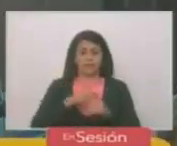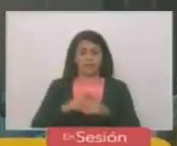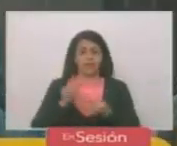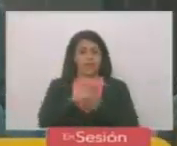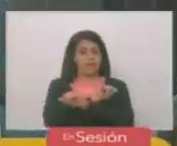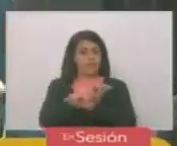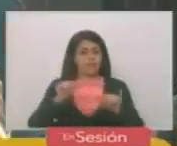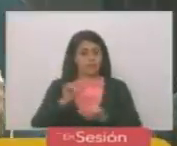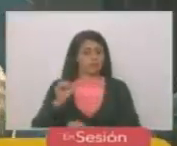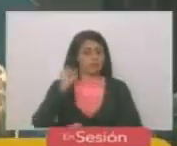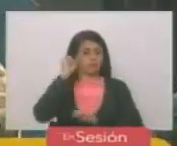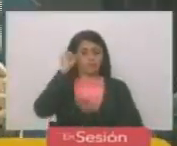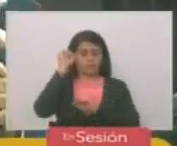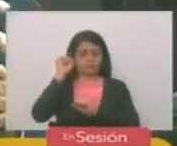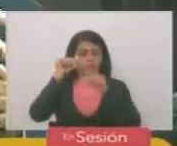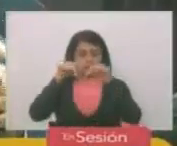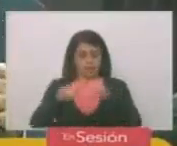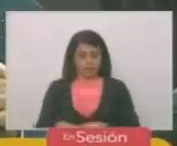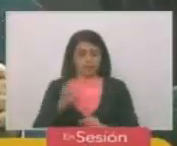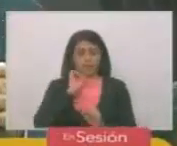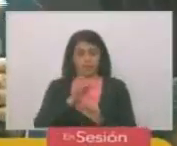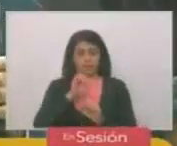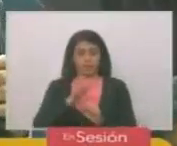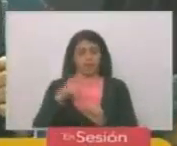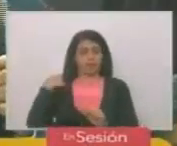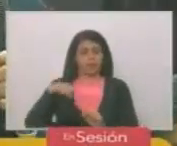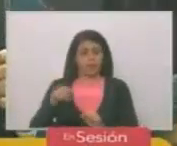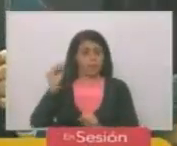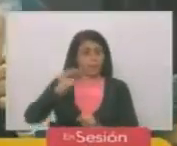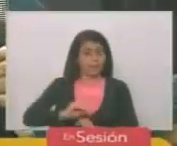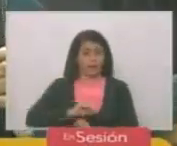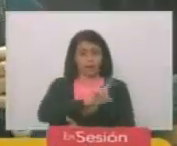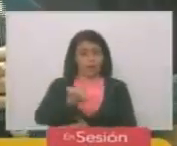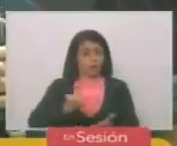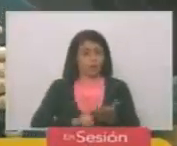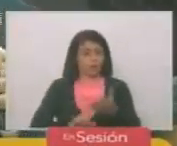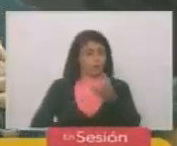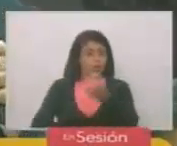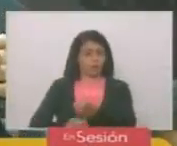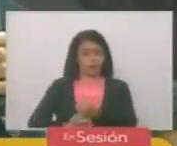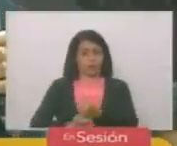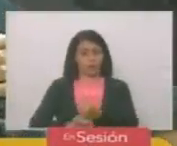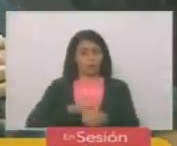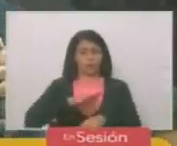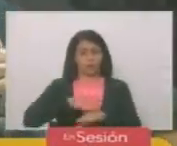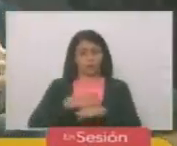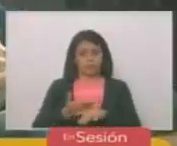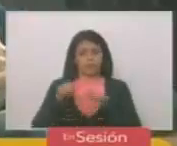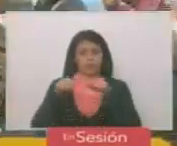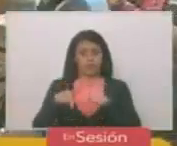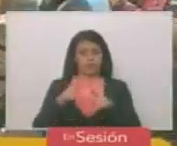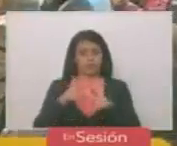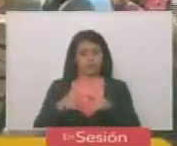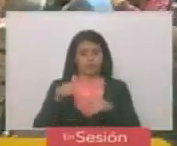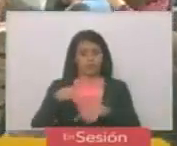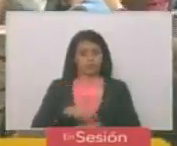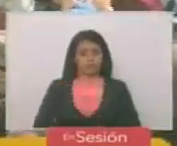terminó imponiendo en ese foro y tuvimos el más absoluto respaldo porque